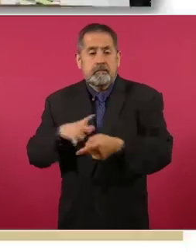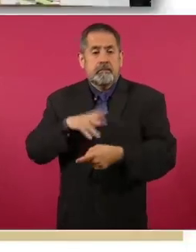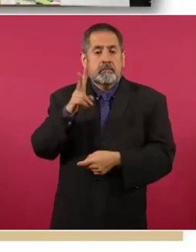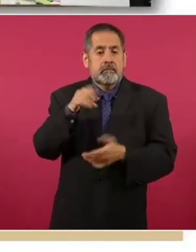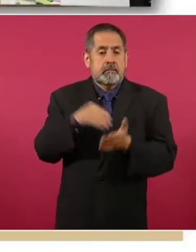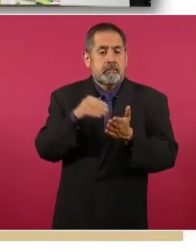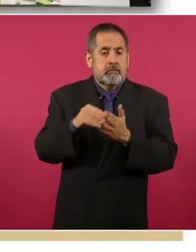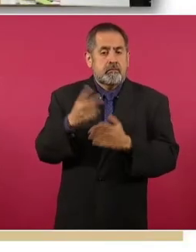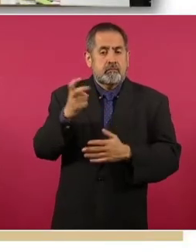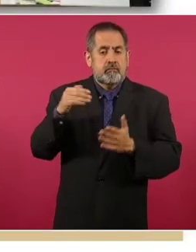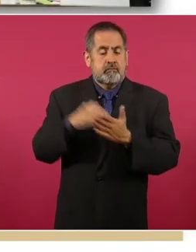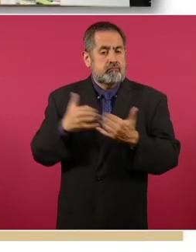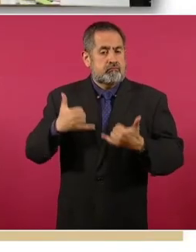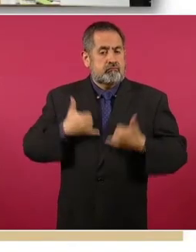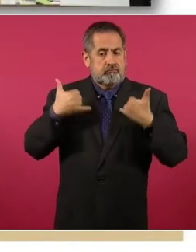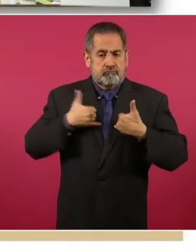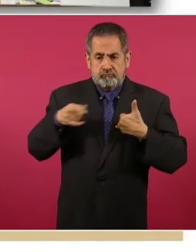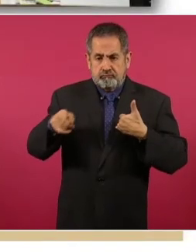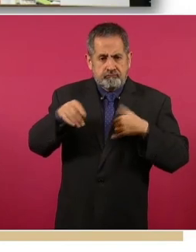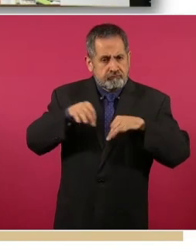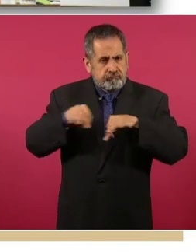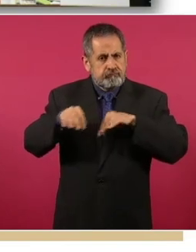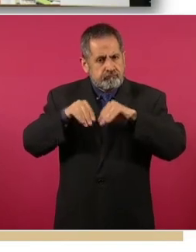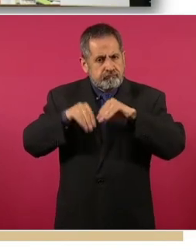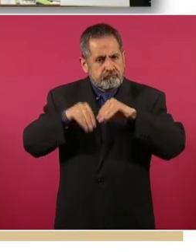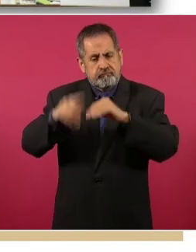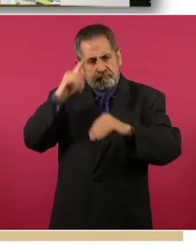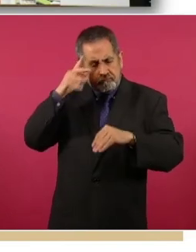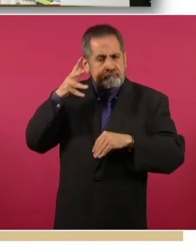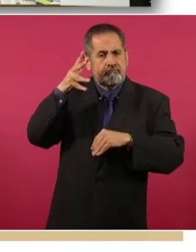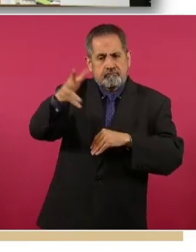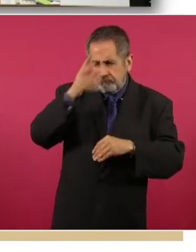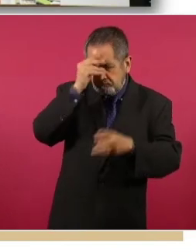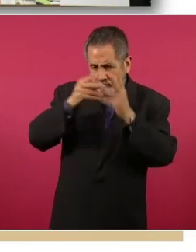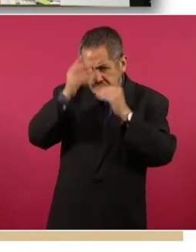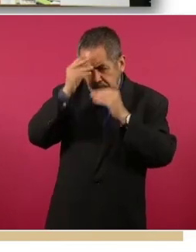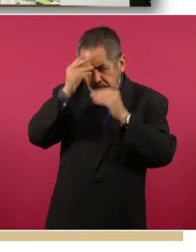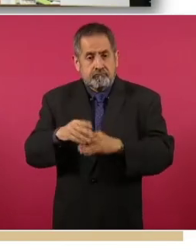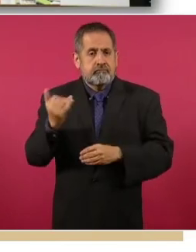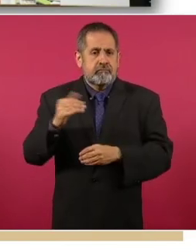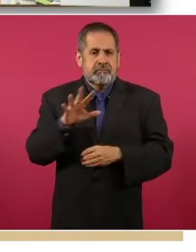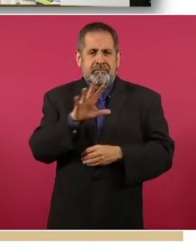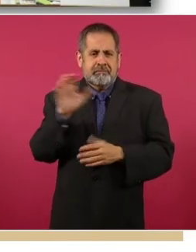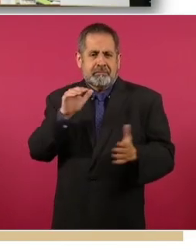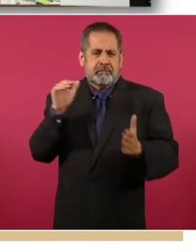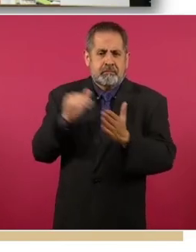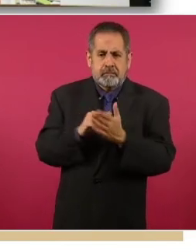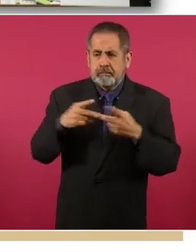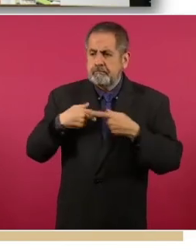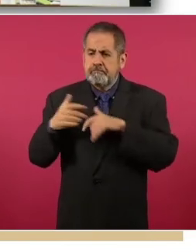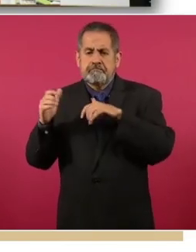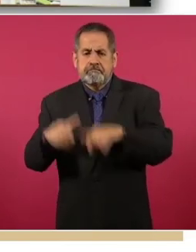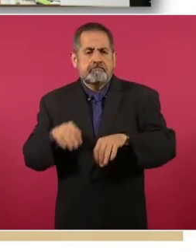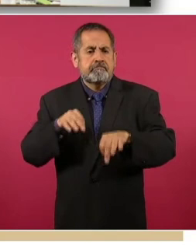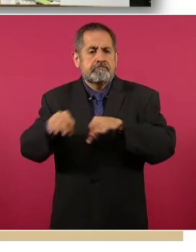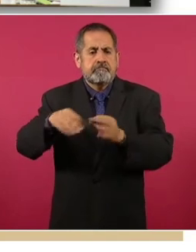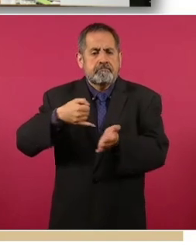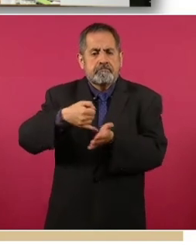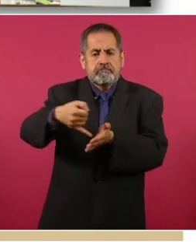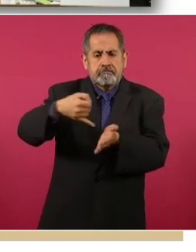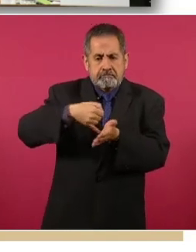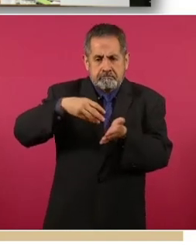2,200,000 jóvenes construyendo el futuro, ya trabajando, y en números redondos, 500,000 de personas en Sembrando Vida. Estos dos programas